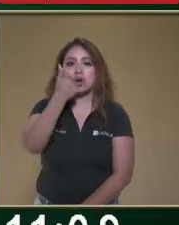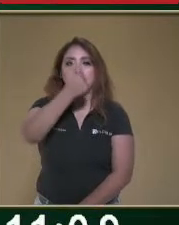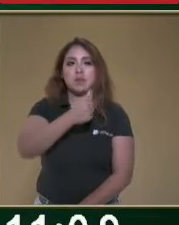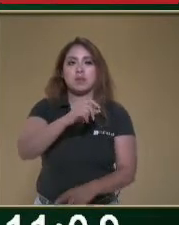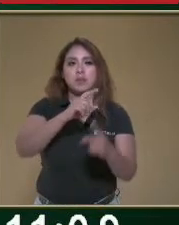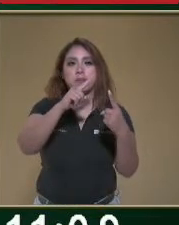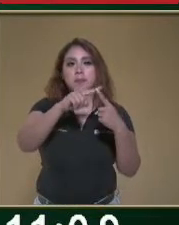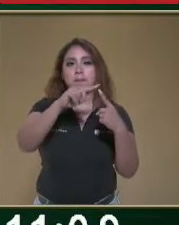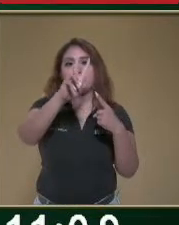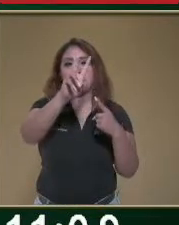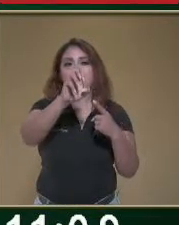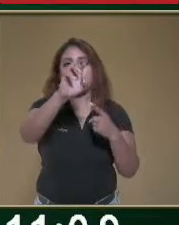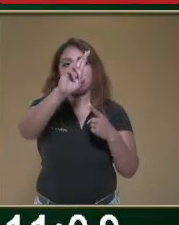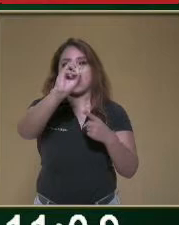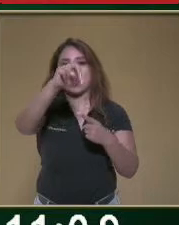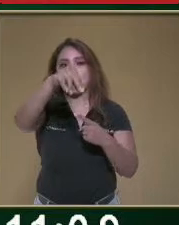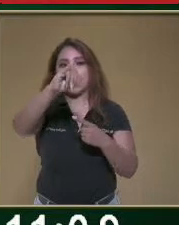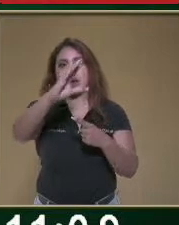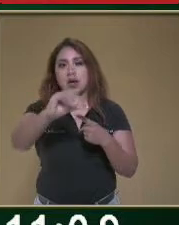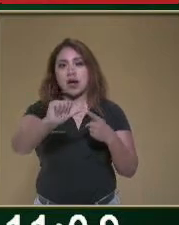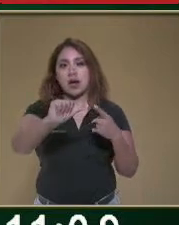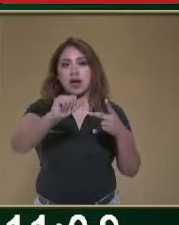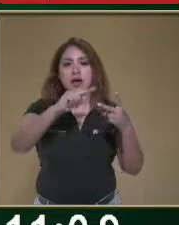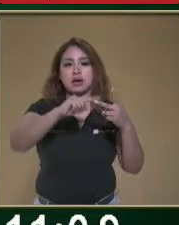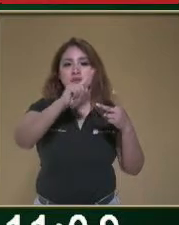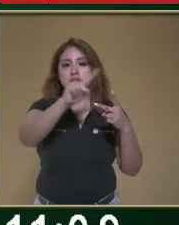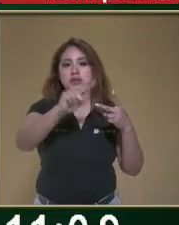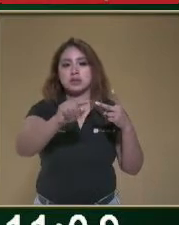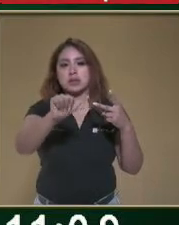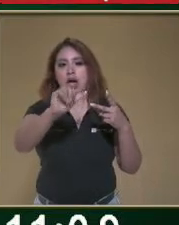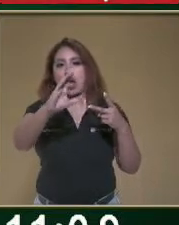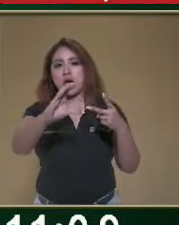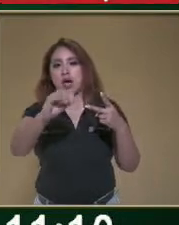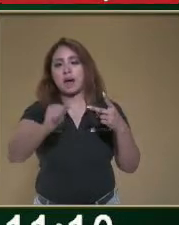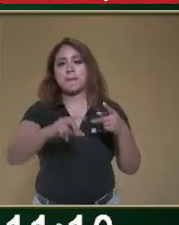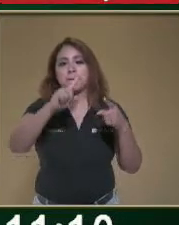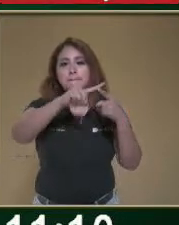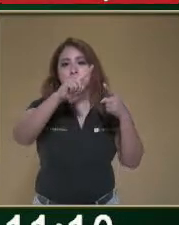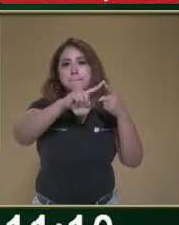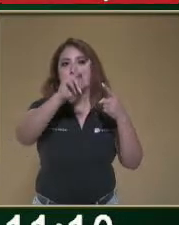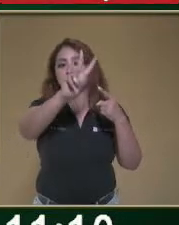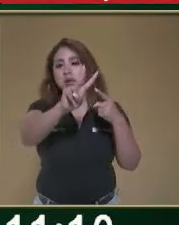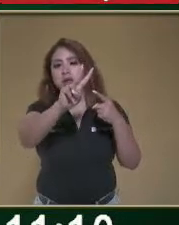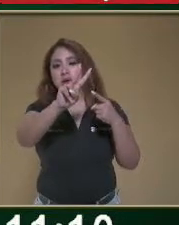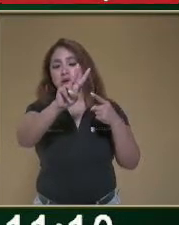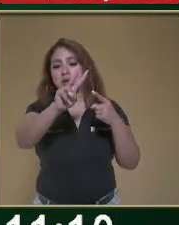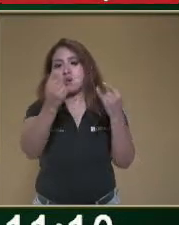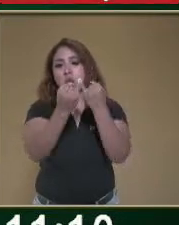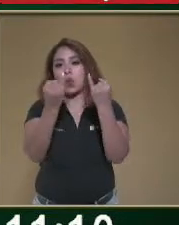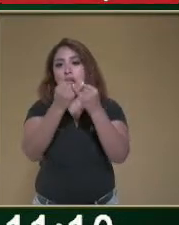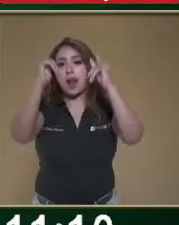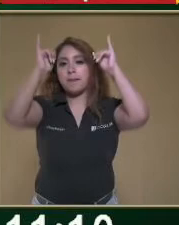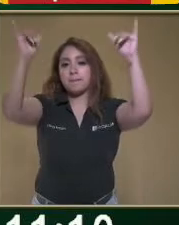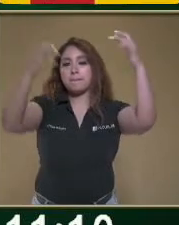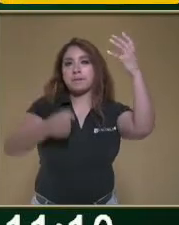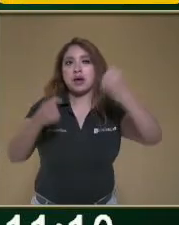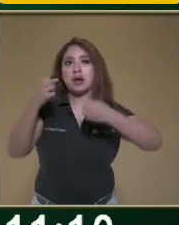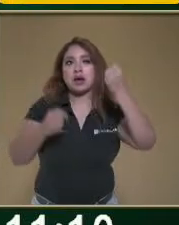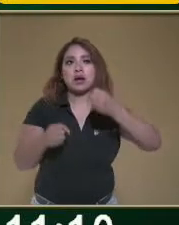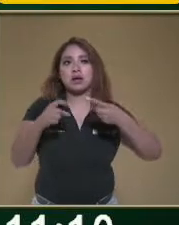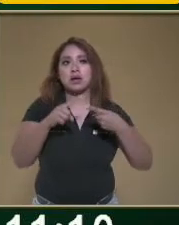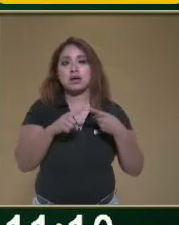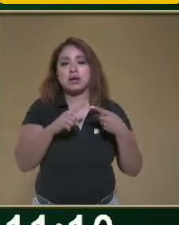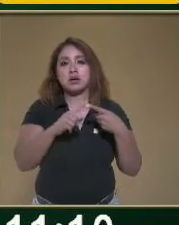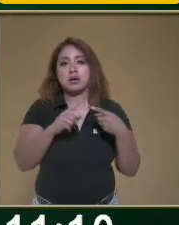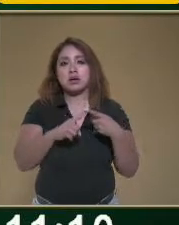Zac. Verónica empieza con la V de vaca, y Zac con